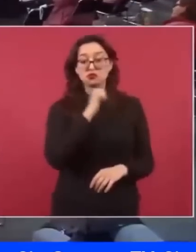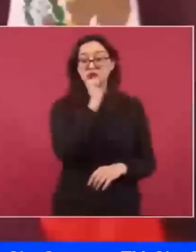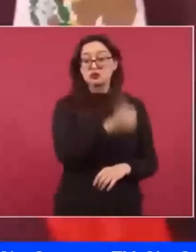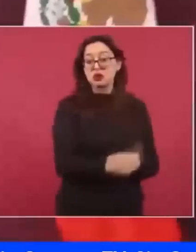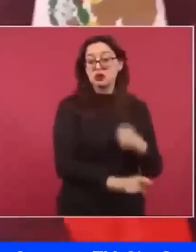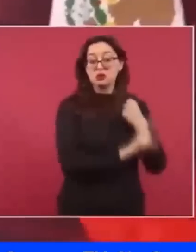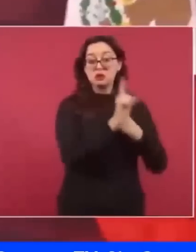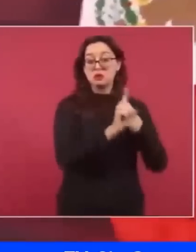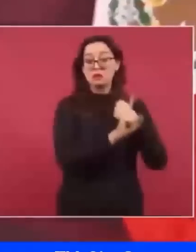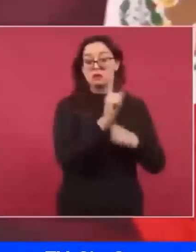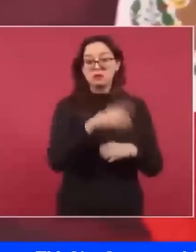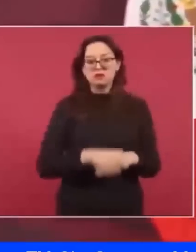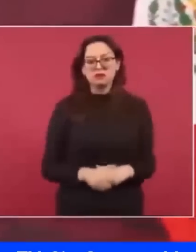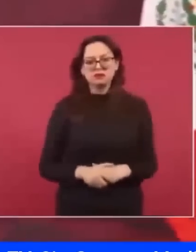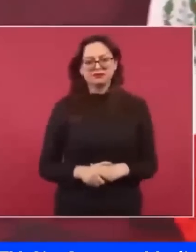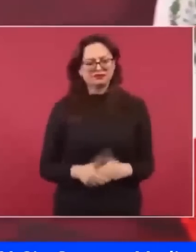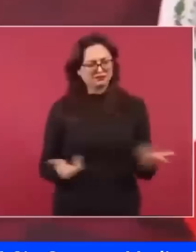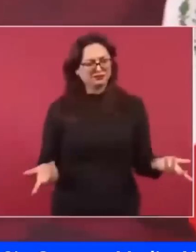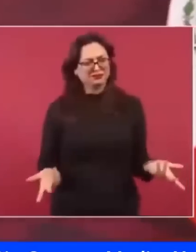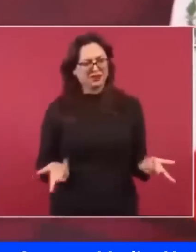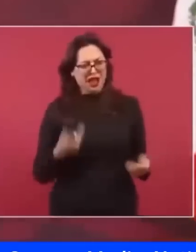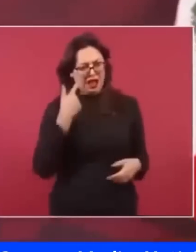Porque ¿qué cosa es lo que han hecho ellos